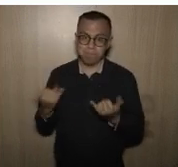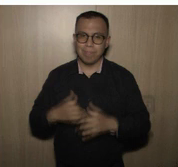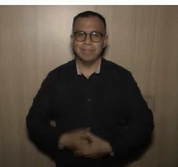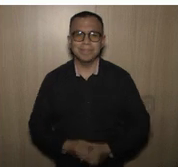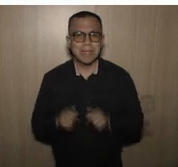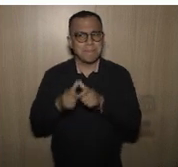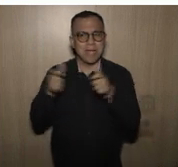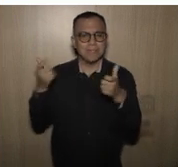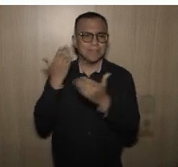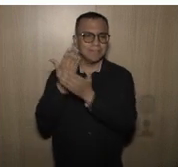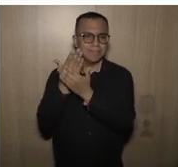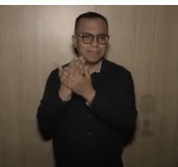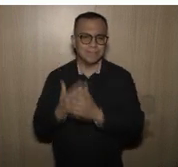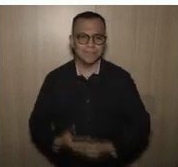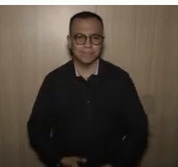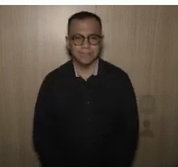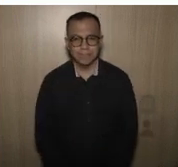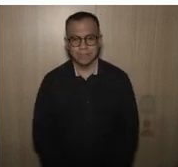preponderantes.